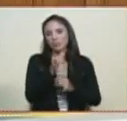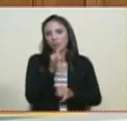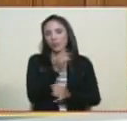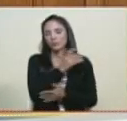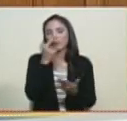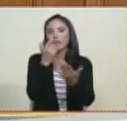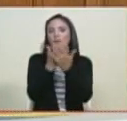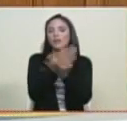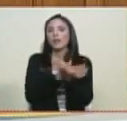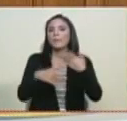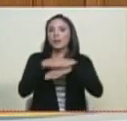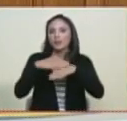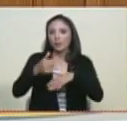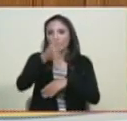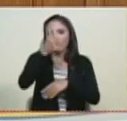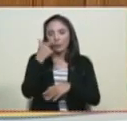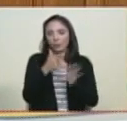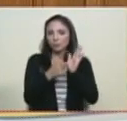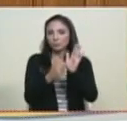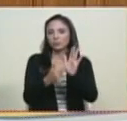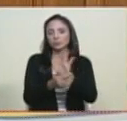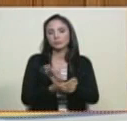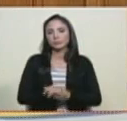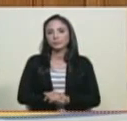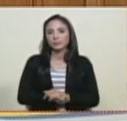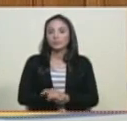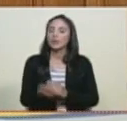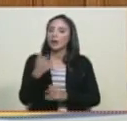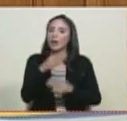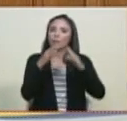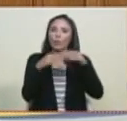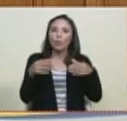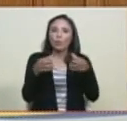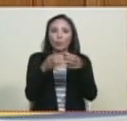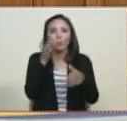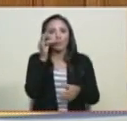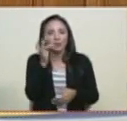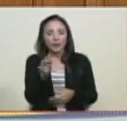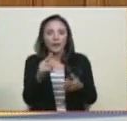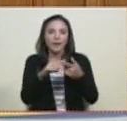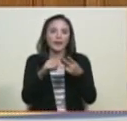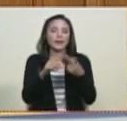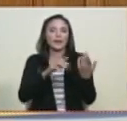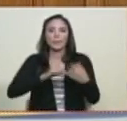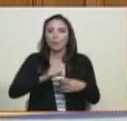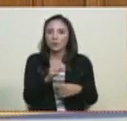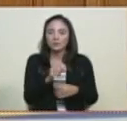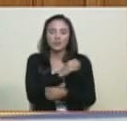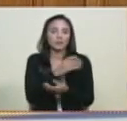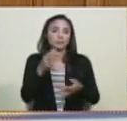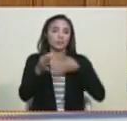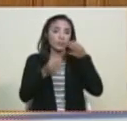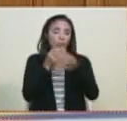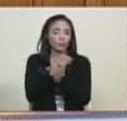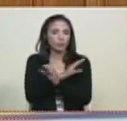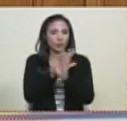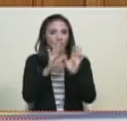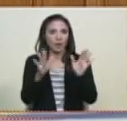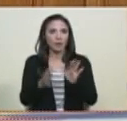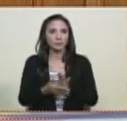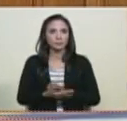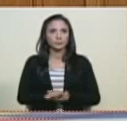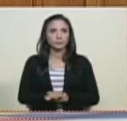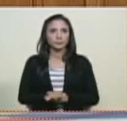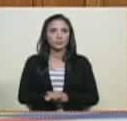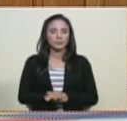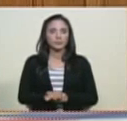Ministerio Público y las autoridades competentes, amplia, ya